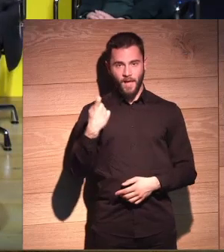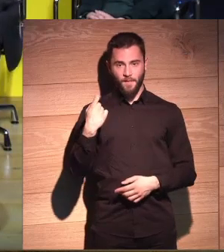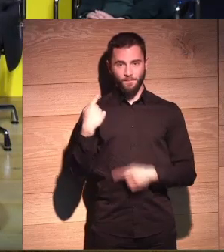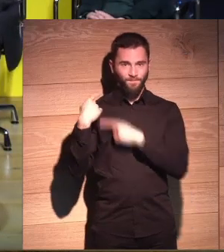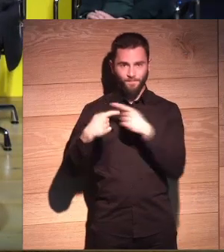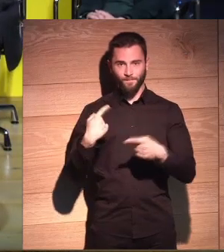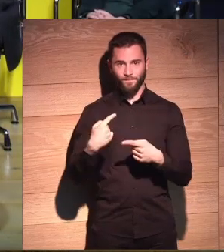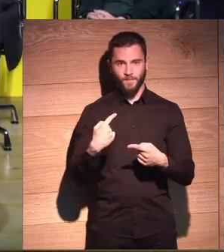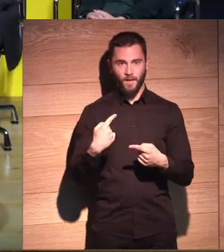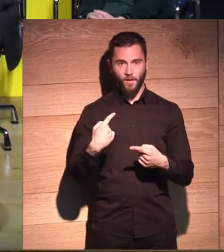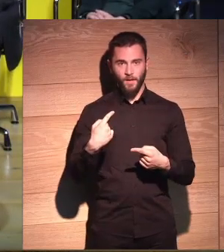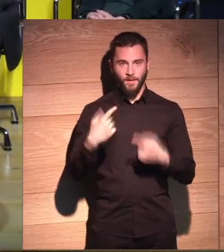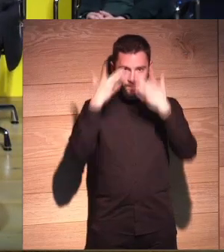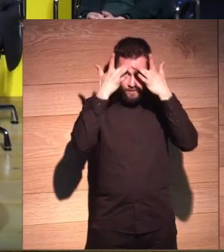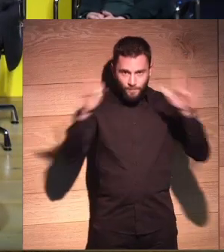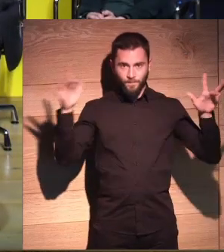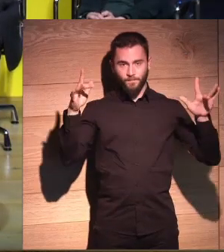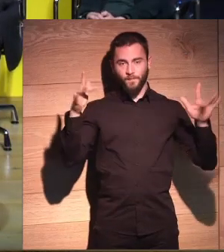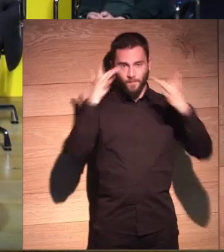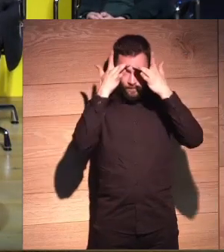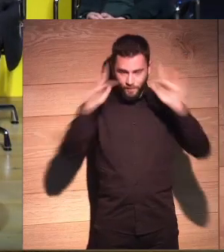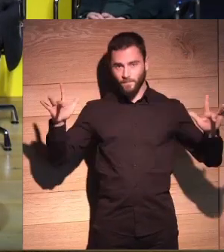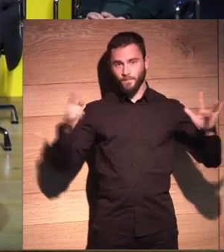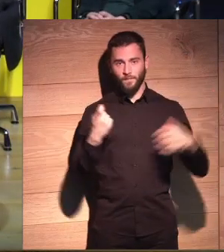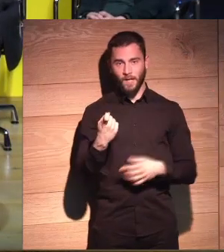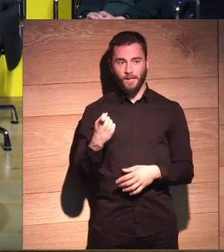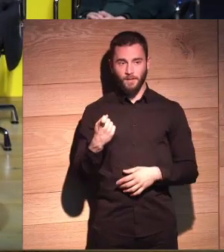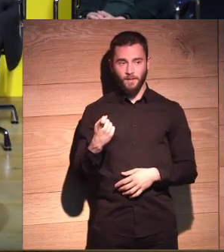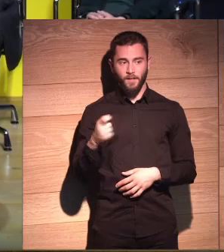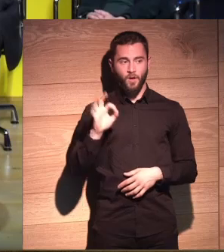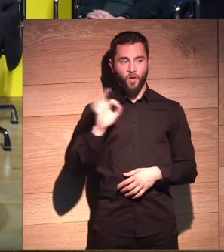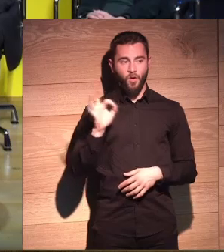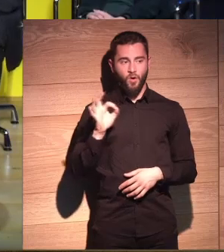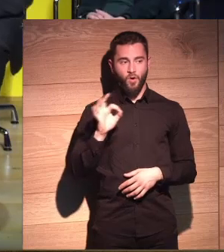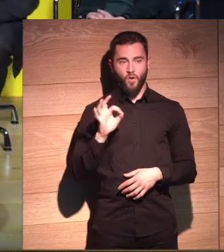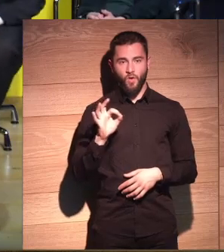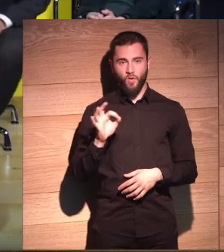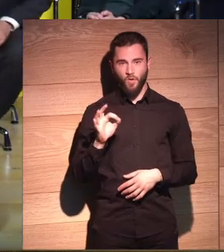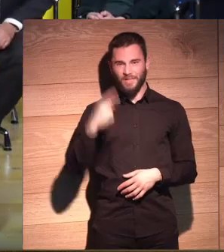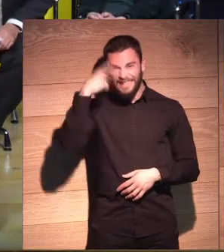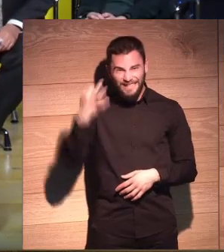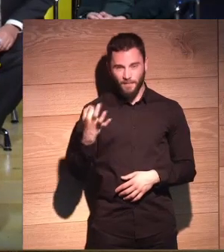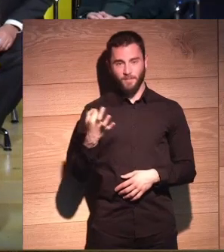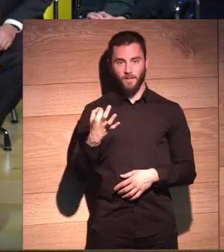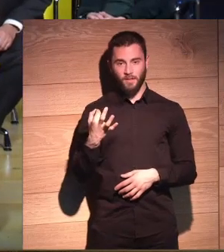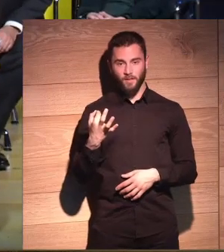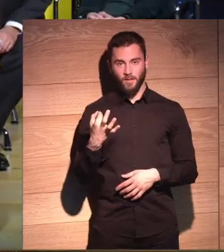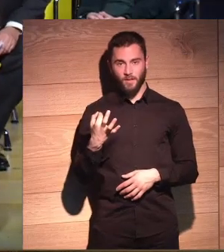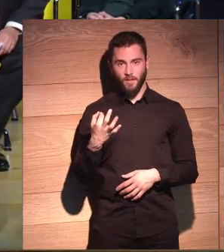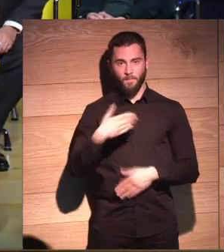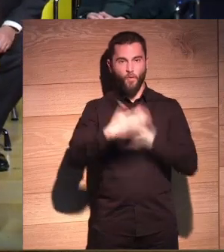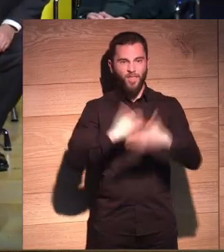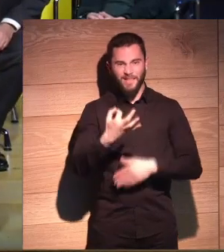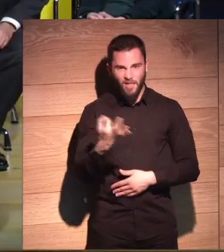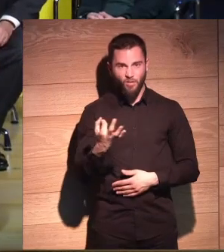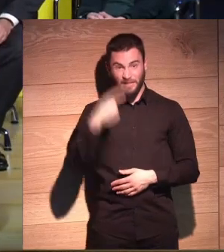o la generación del saber lo que se está... ¿Hay alguien detrás que sabe lo que se está